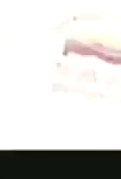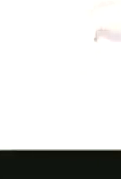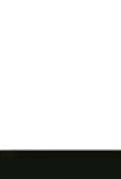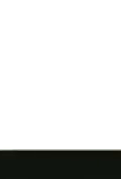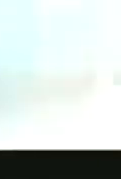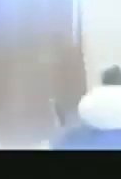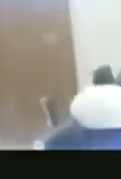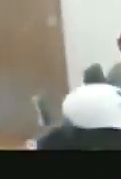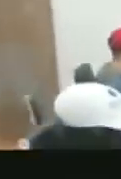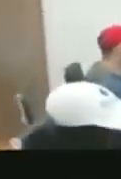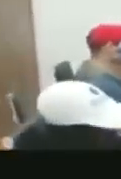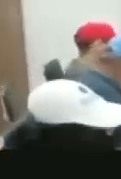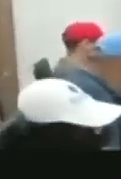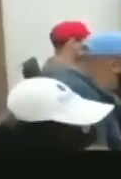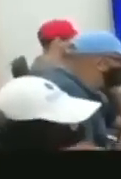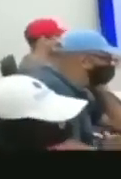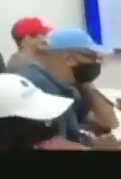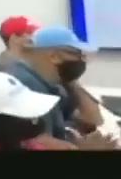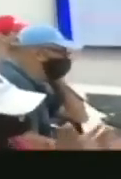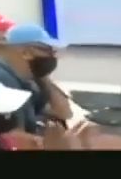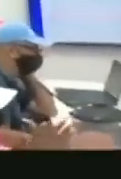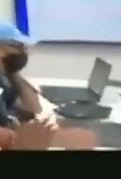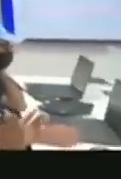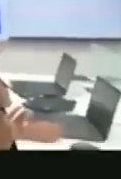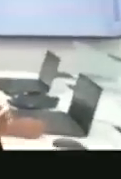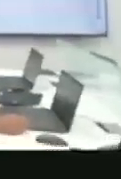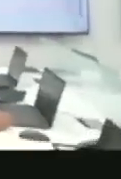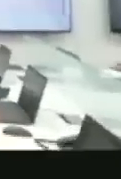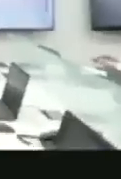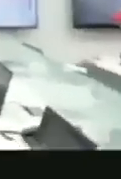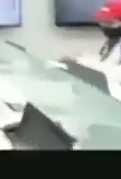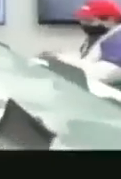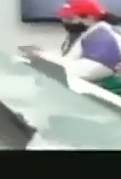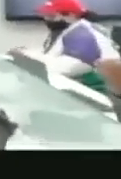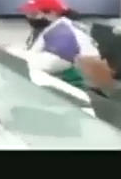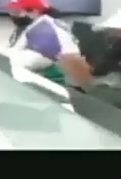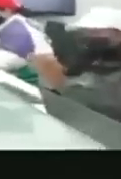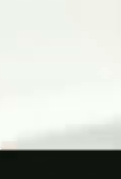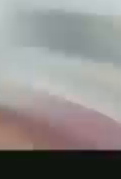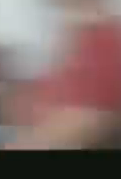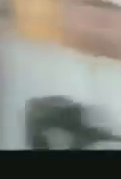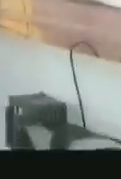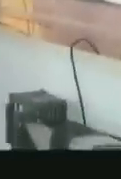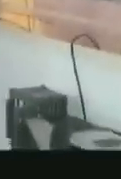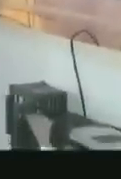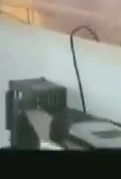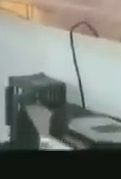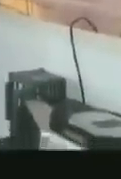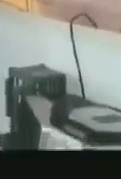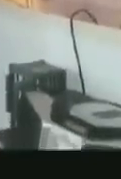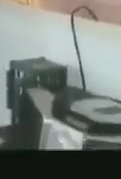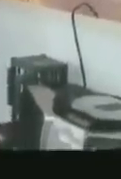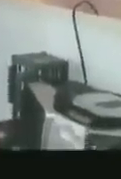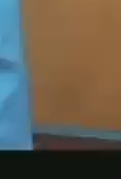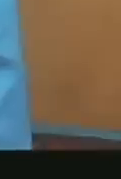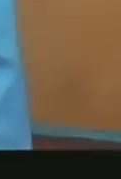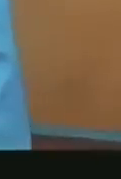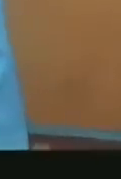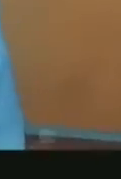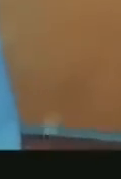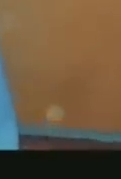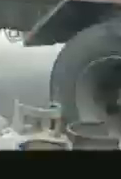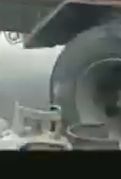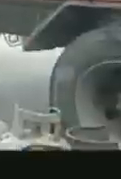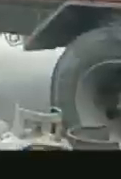aplicación Ven App van a ser los instrumentos para revolucionarlo todo. Vino a cambiar el mito de la gestión de gobierno. Y por ese